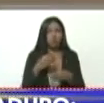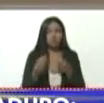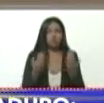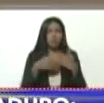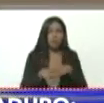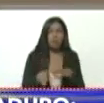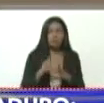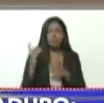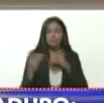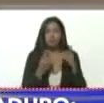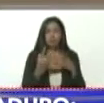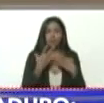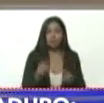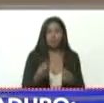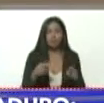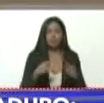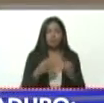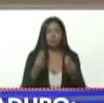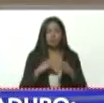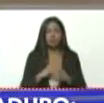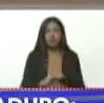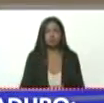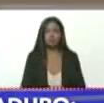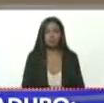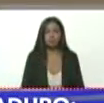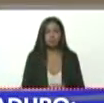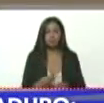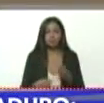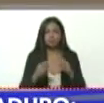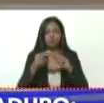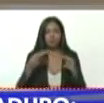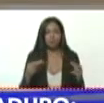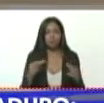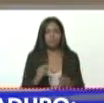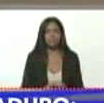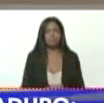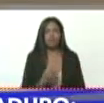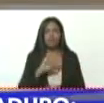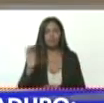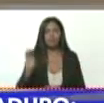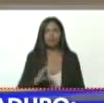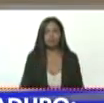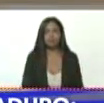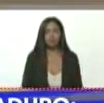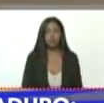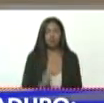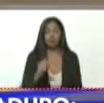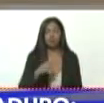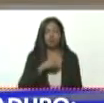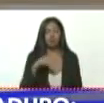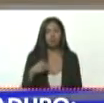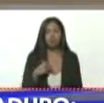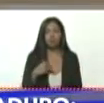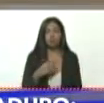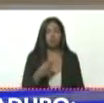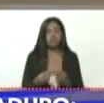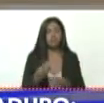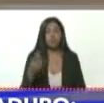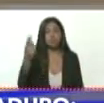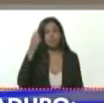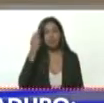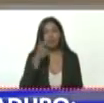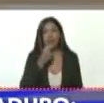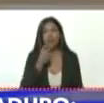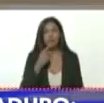del diálogo haya entendimientos, acuerdos y se consolide la paz en el país. Así que hoy, además de un día bello por